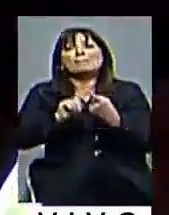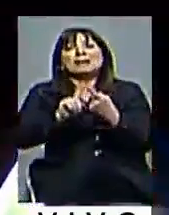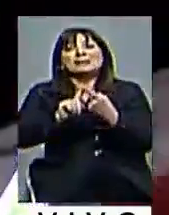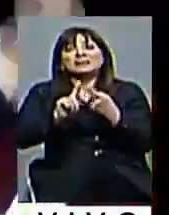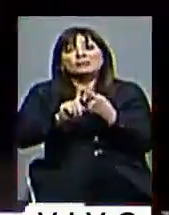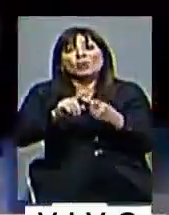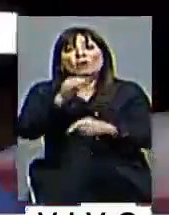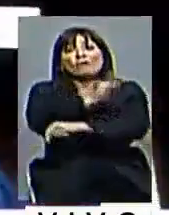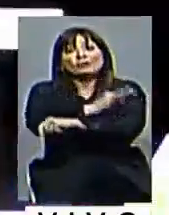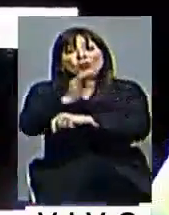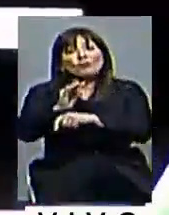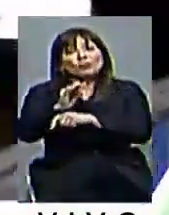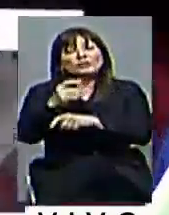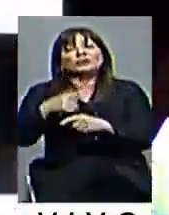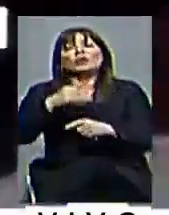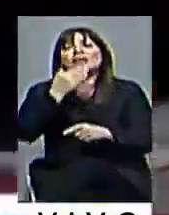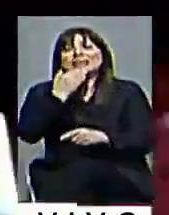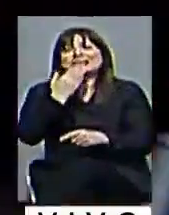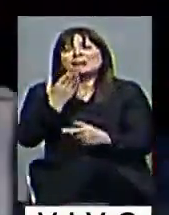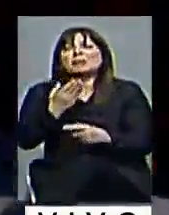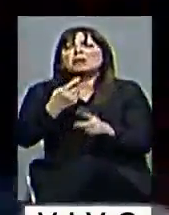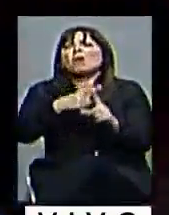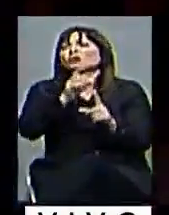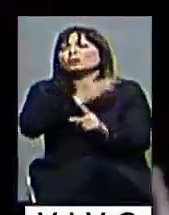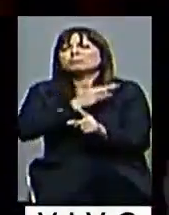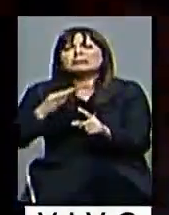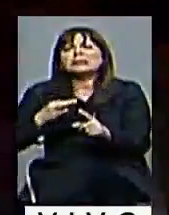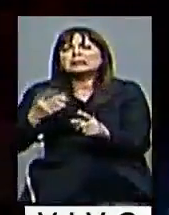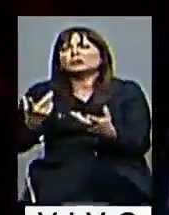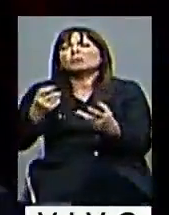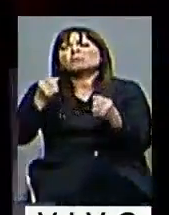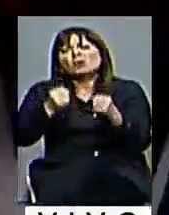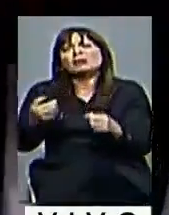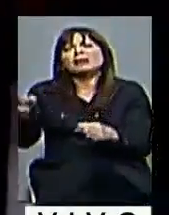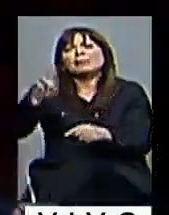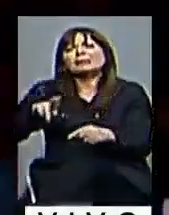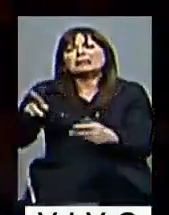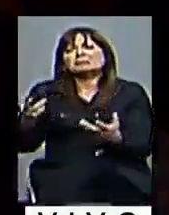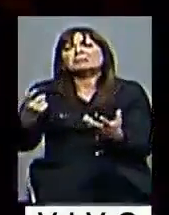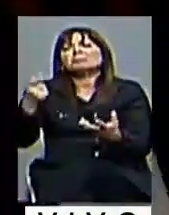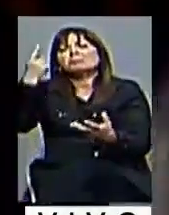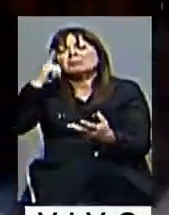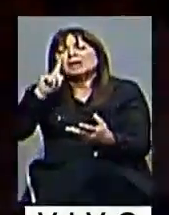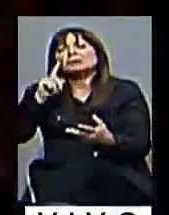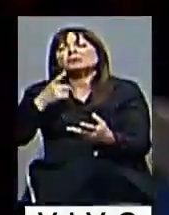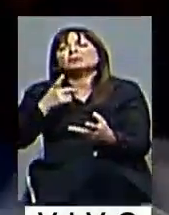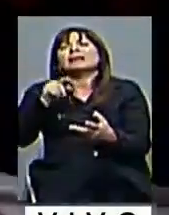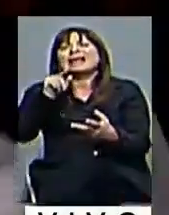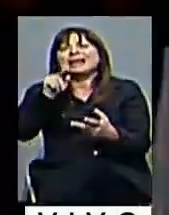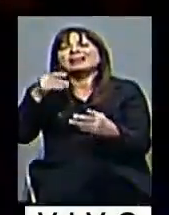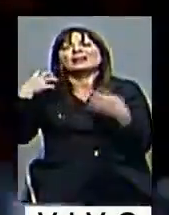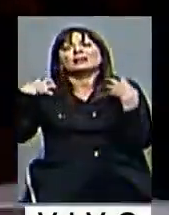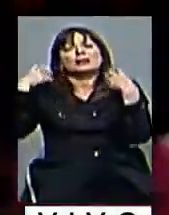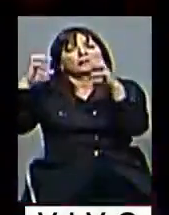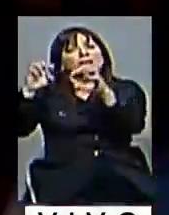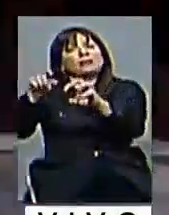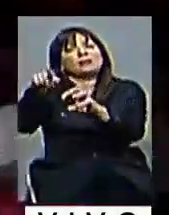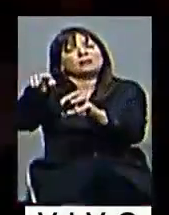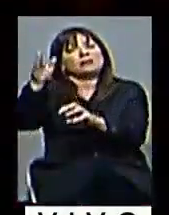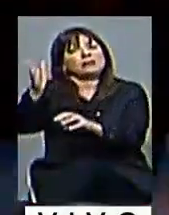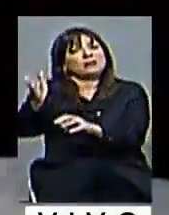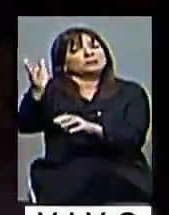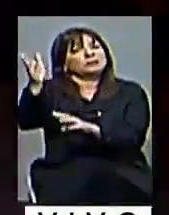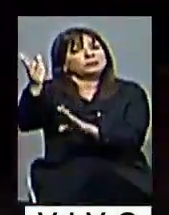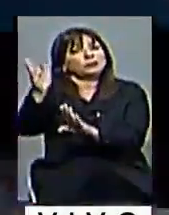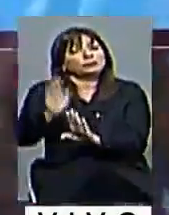estos 4 años, y también alguno que otro ministro que se pueda retirar el plato, pero es una facultad exclusiva de él, y estoy seguro que lo va a hacer bien. Pero ese no es tan